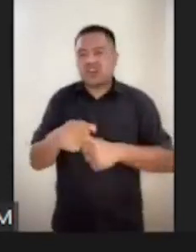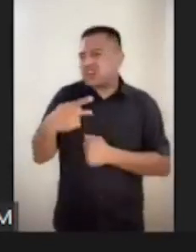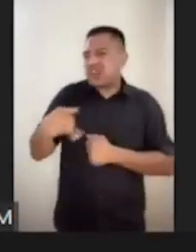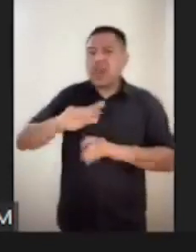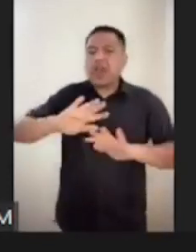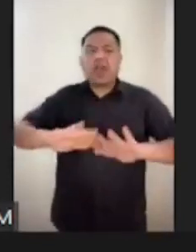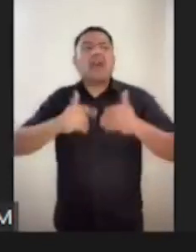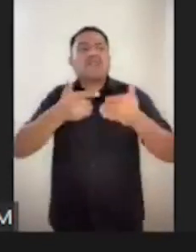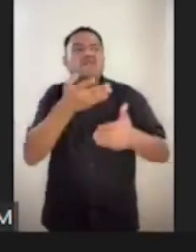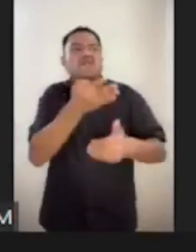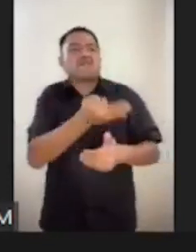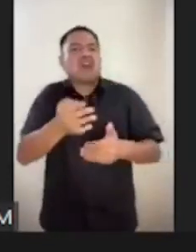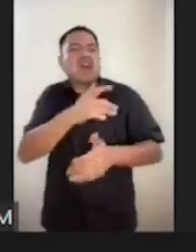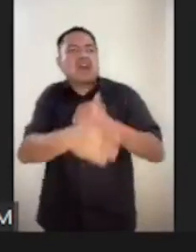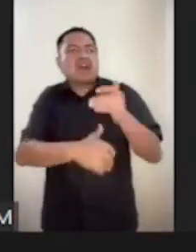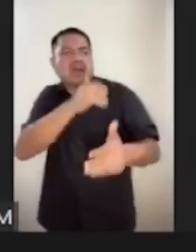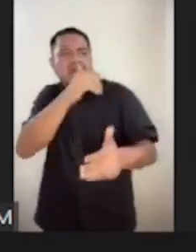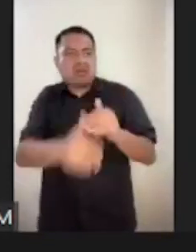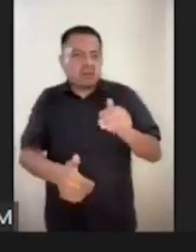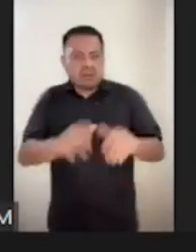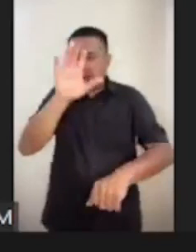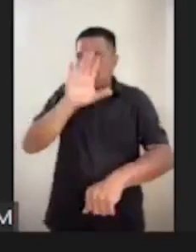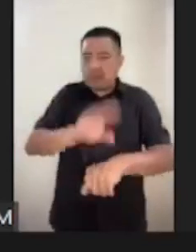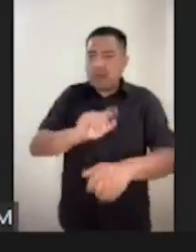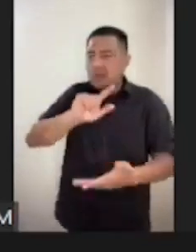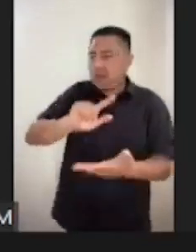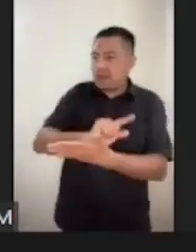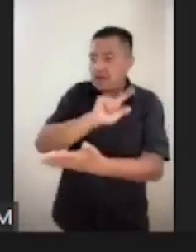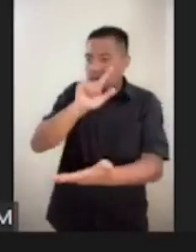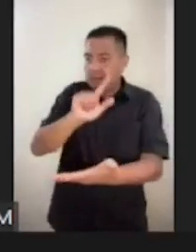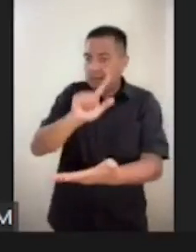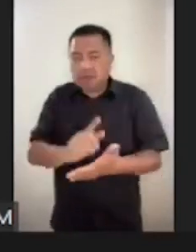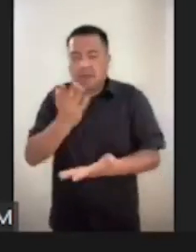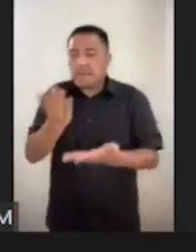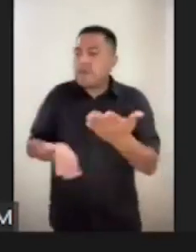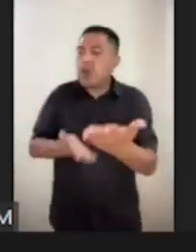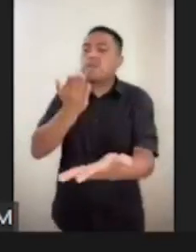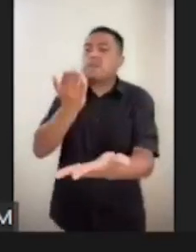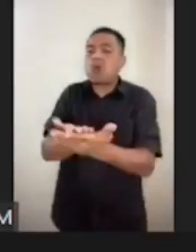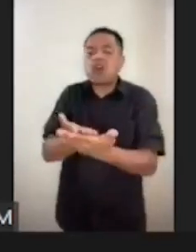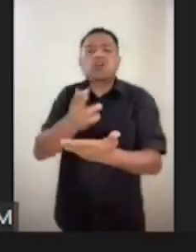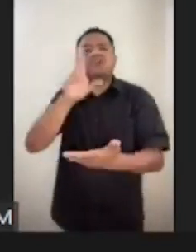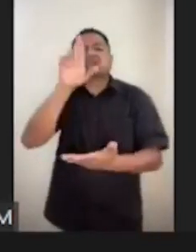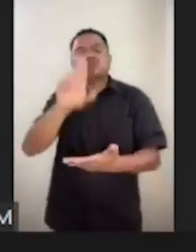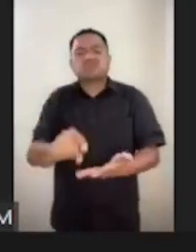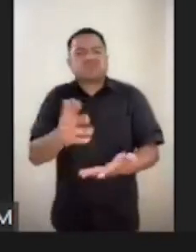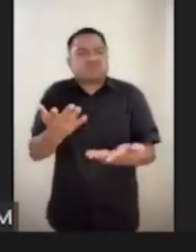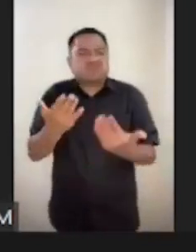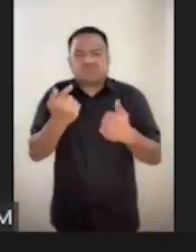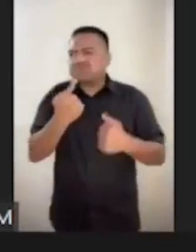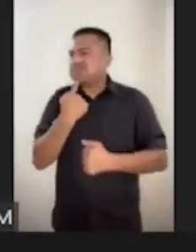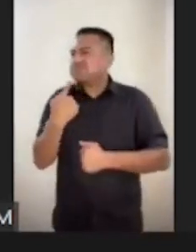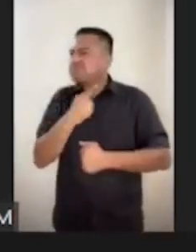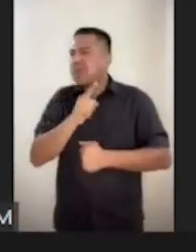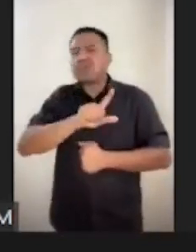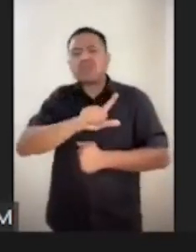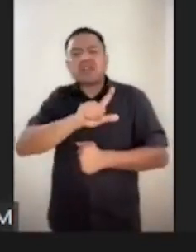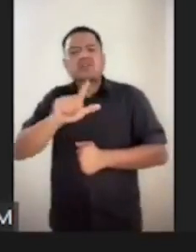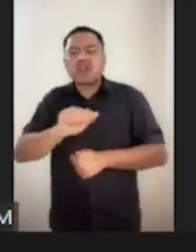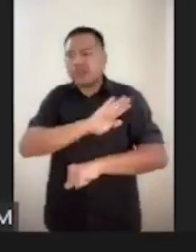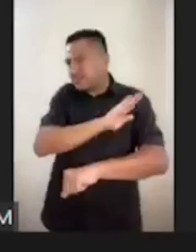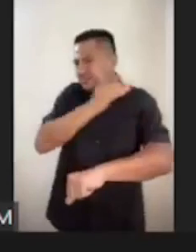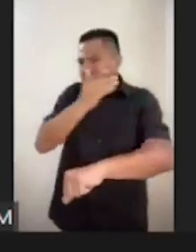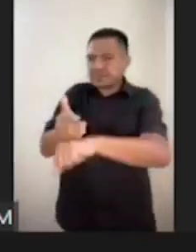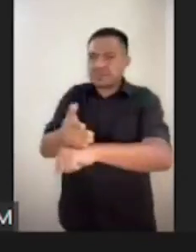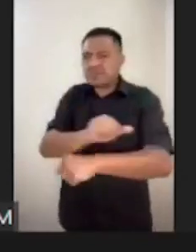plazos permitidos por la ley. En el proyecto se propone declarar la inexistencia de los hechos denunciados y en consecuencia la infracción